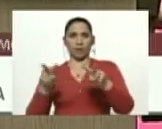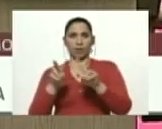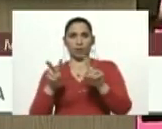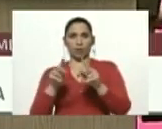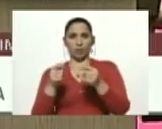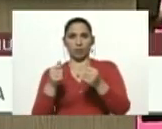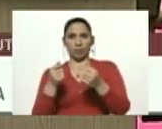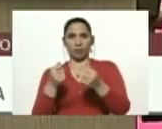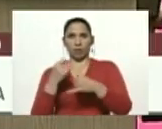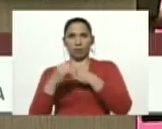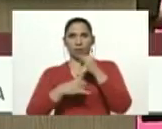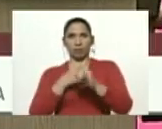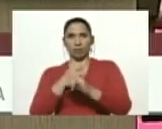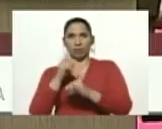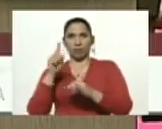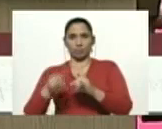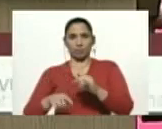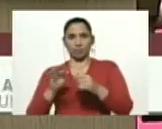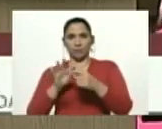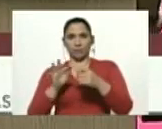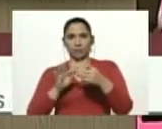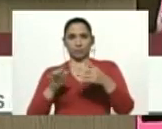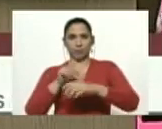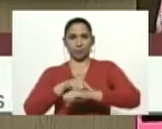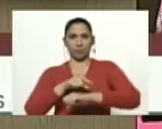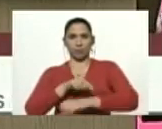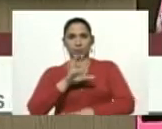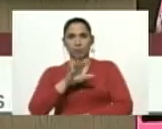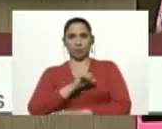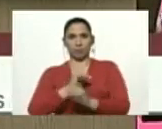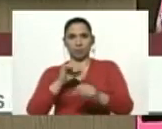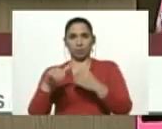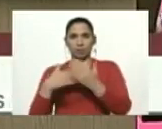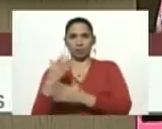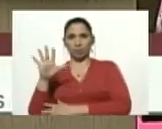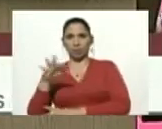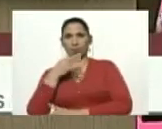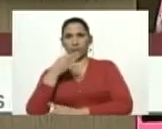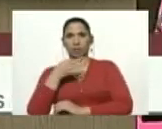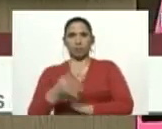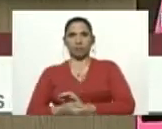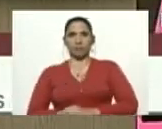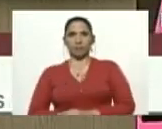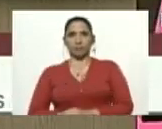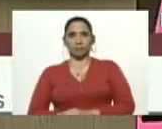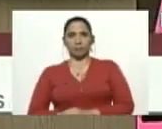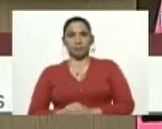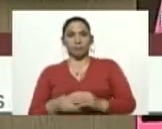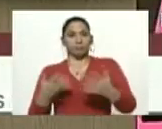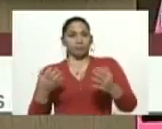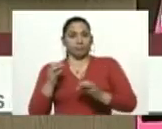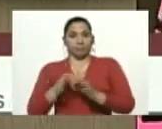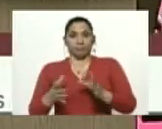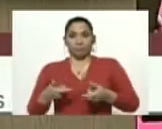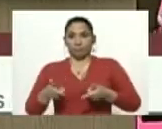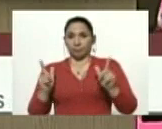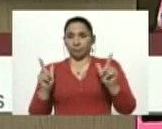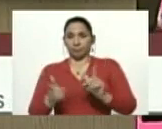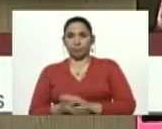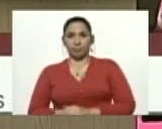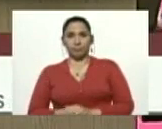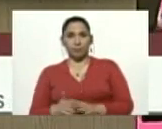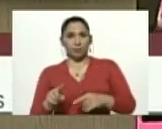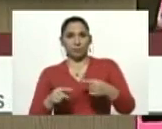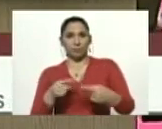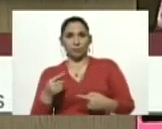internacional también van a funcionar en este horario, de 5 de la mañana a 5 de la tarde, de tal suerte que nos permita